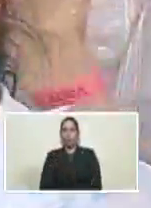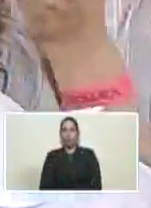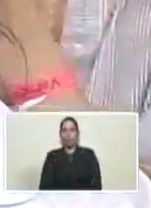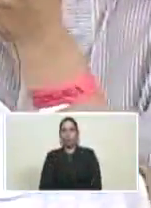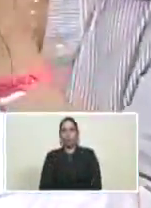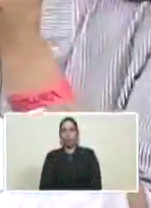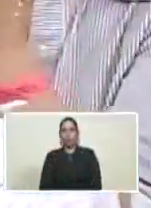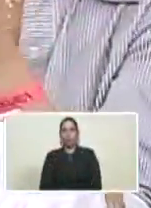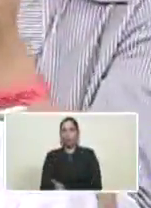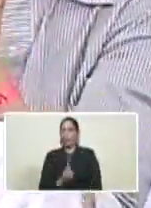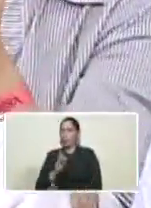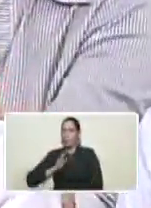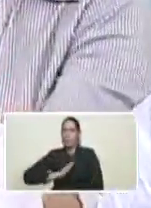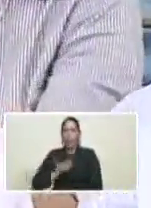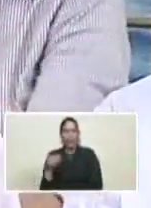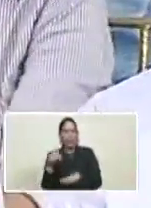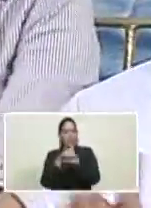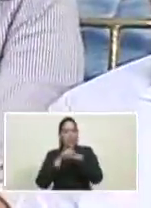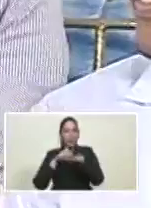No pueden perdonar.